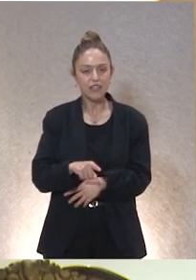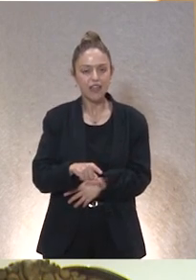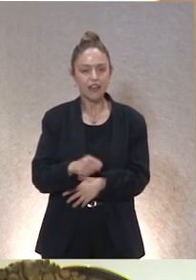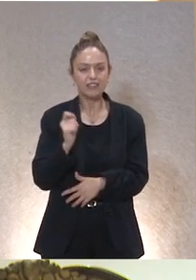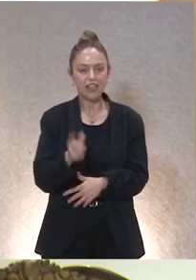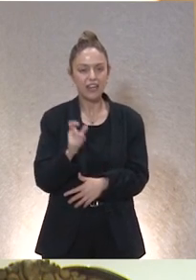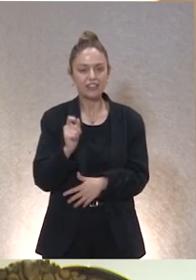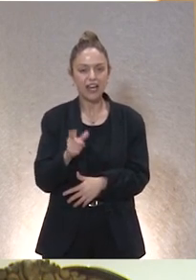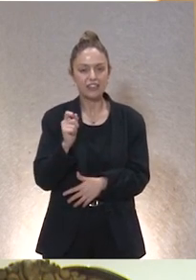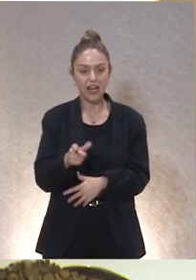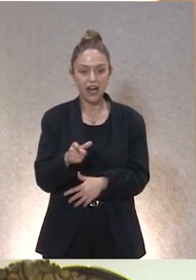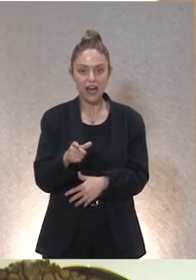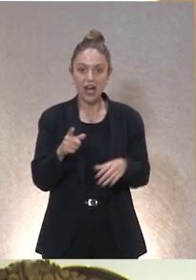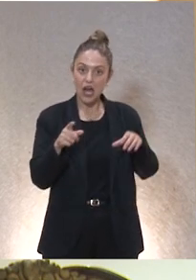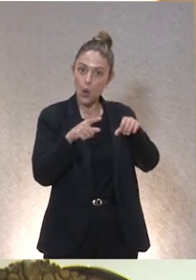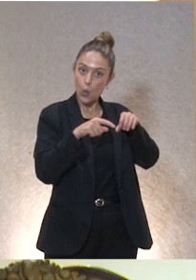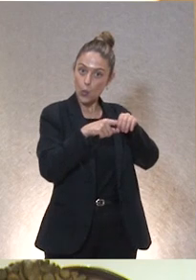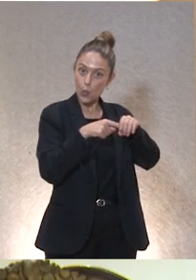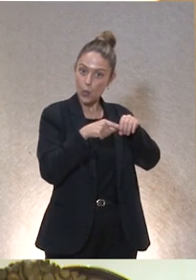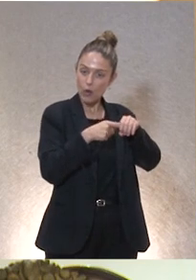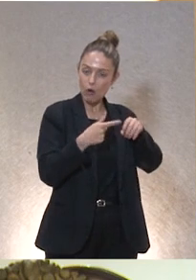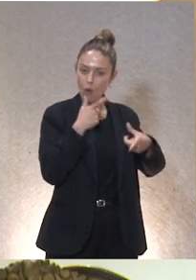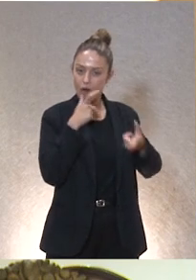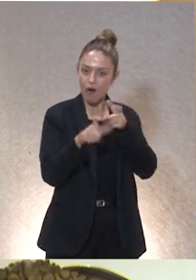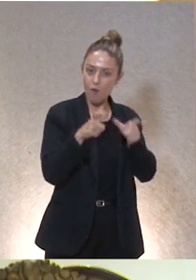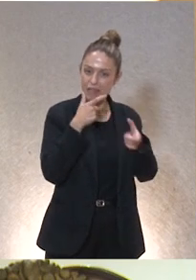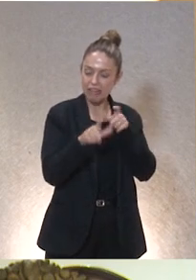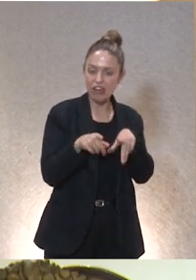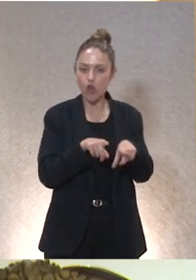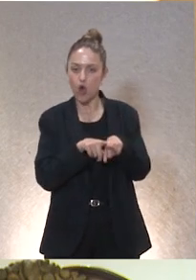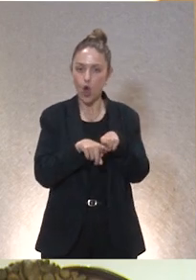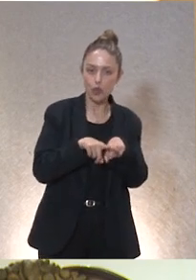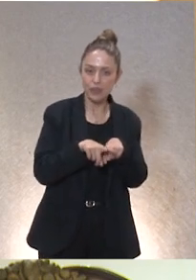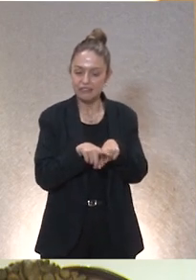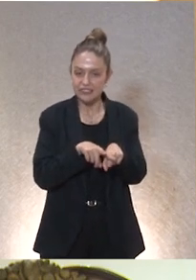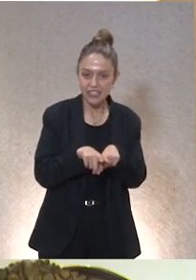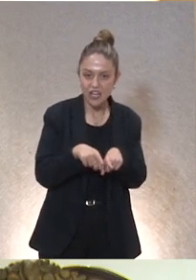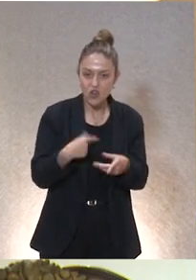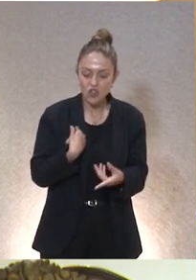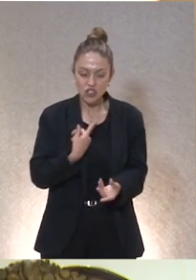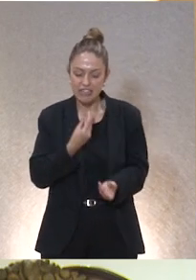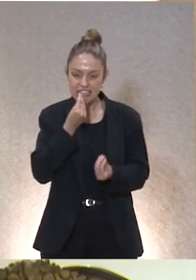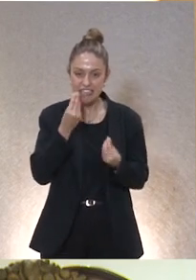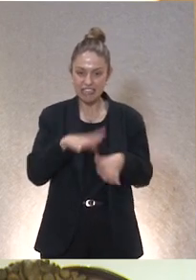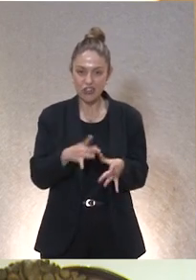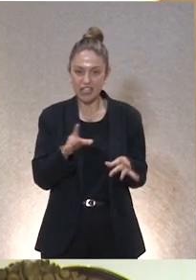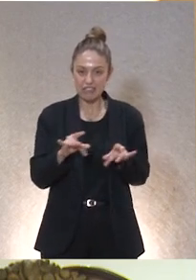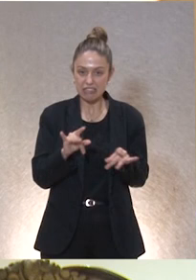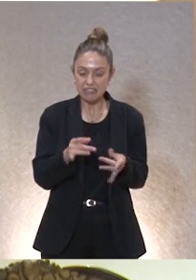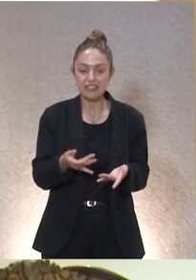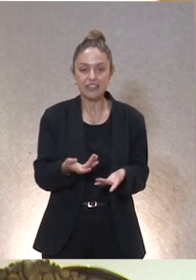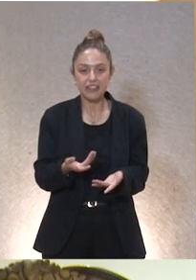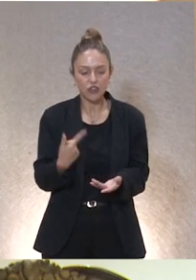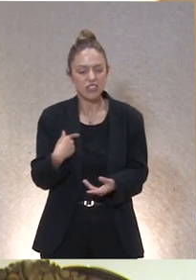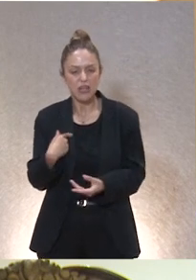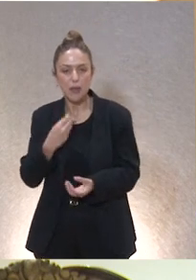hueco con comentarios apresurados con cotilleos con historias insustanciales en vez de hacerlo con